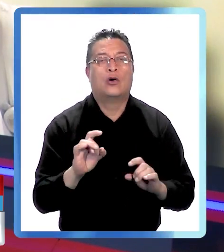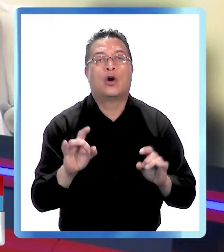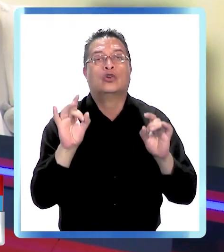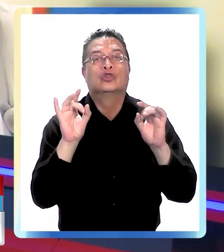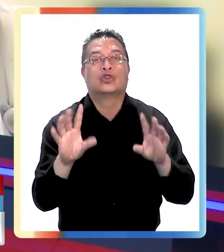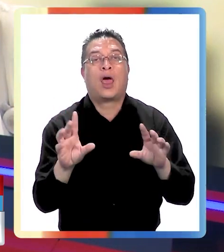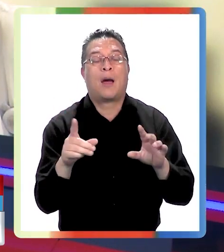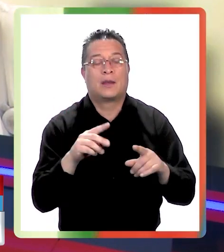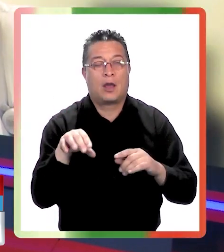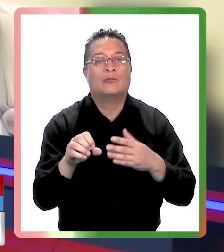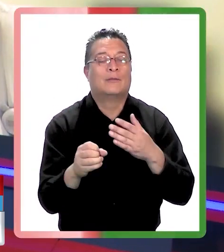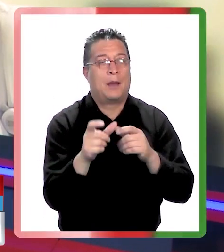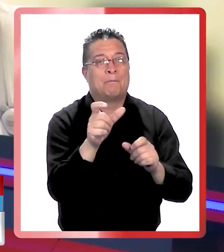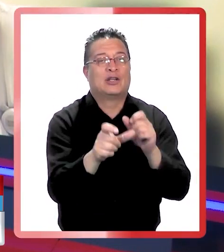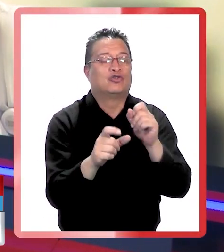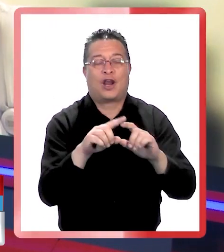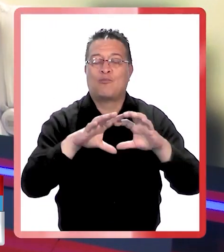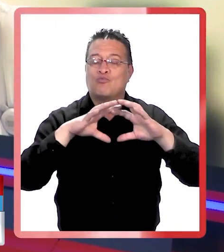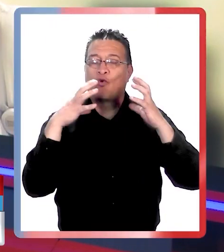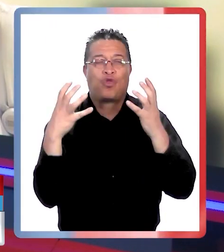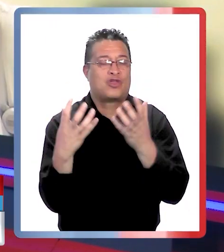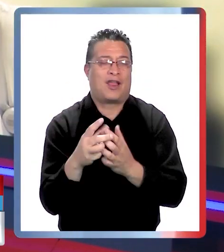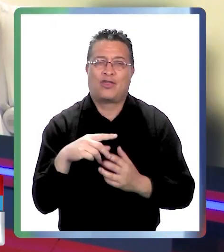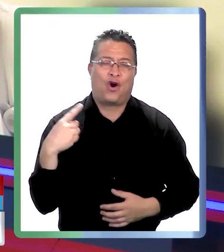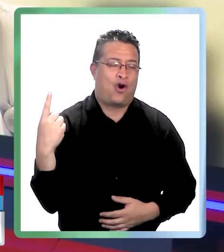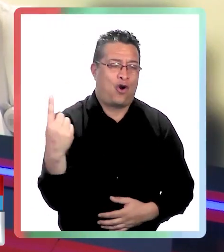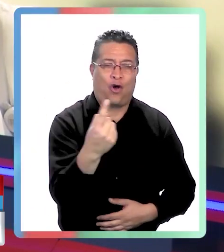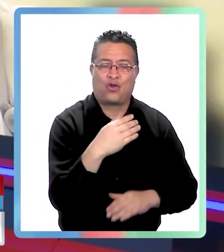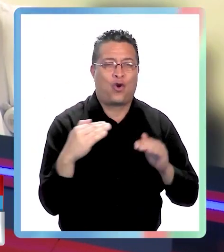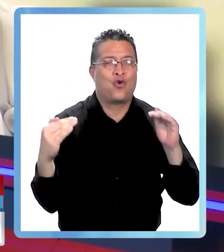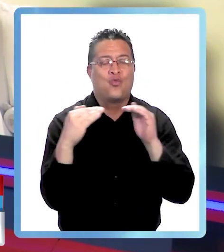solamente o de la sociedad moderna a nivel mundial?